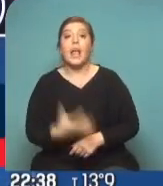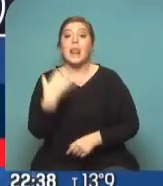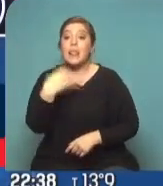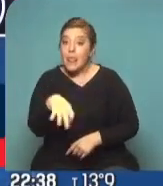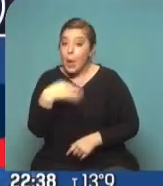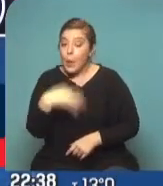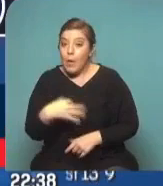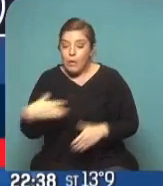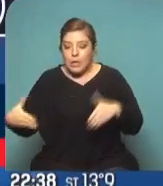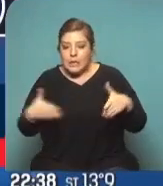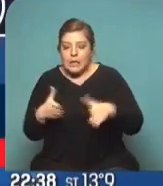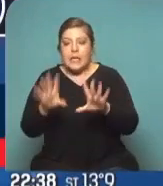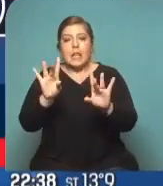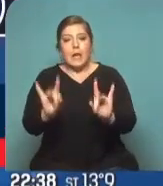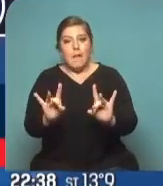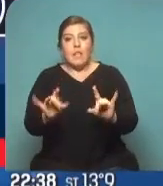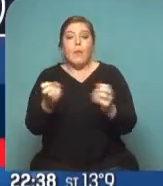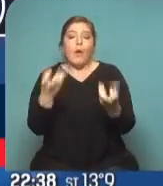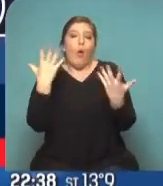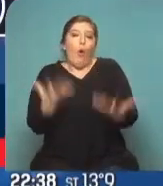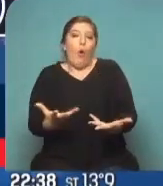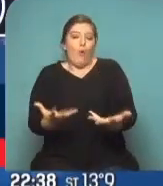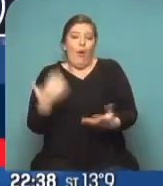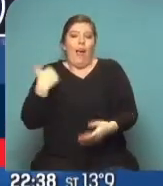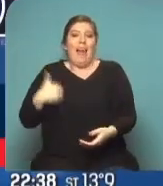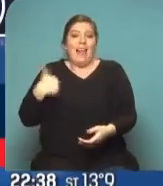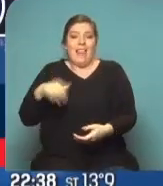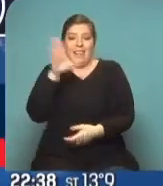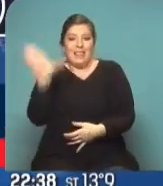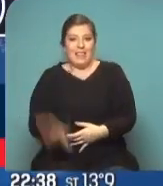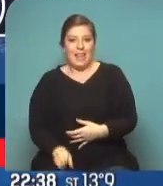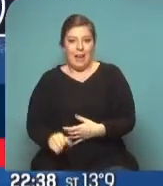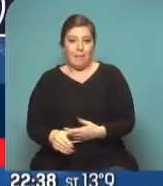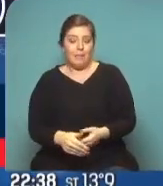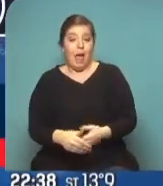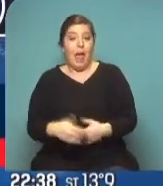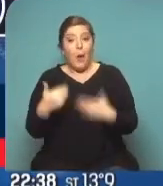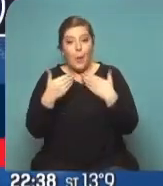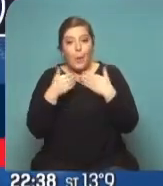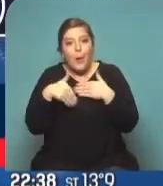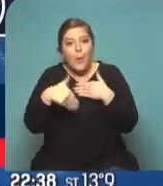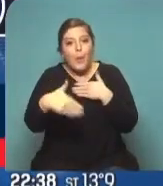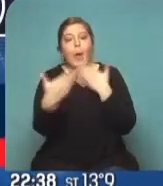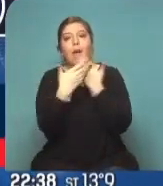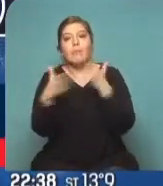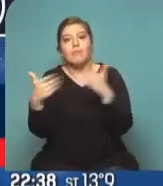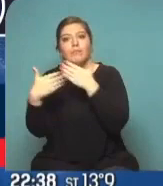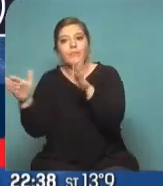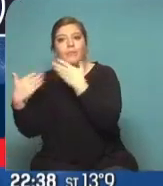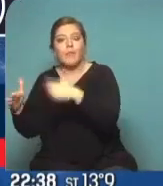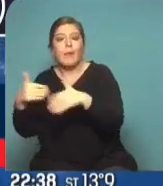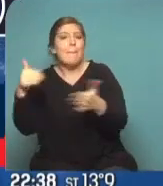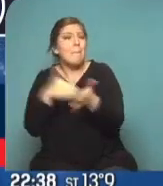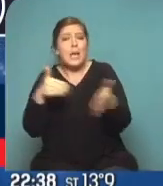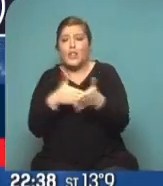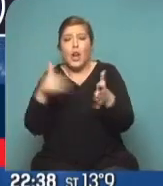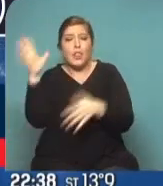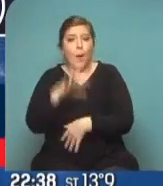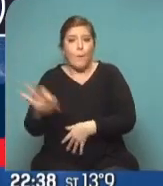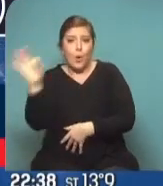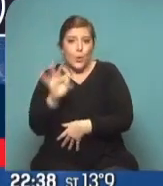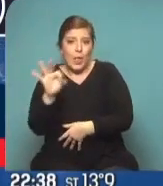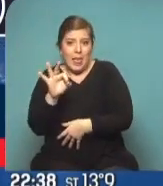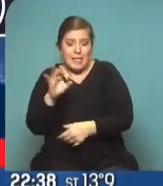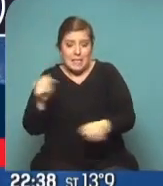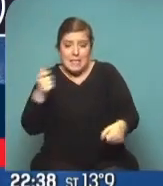camino mucho más difícil porque obviamente para la Argentina se abrían millones de oportunidades distintas. Si se confirmaba lo que el viernes todo el mundo supuso,